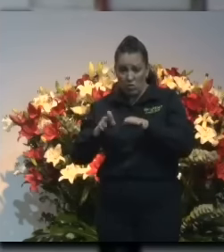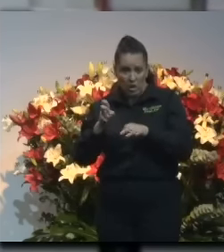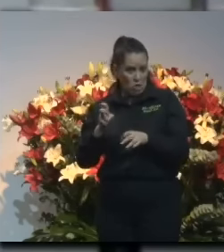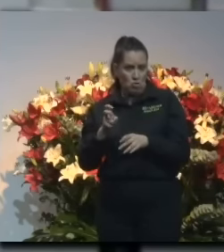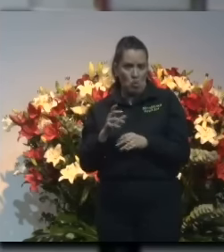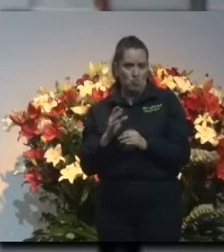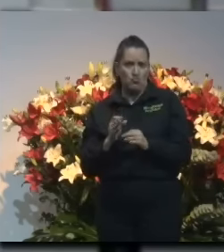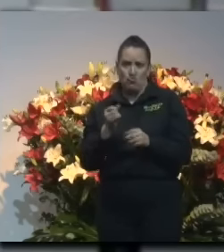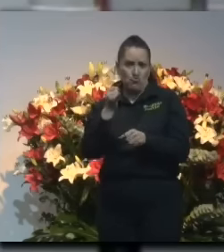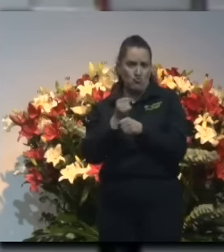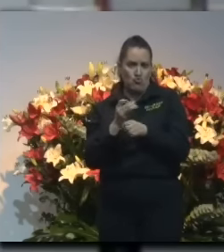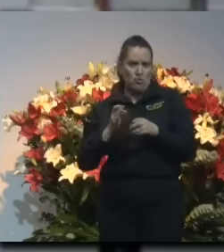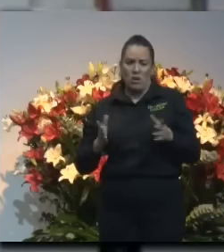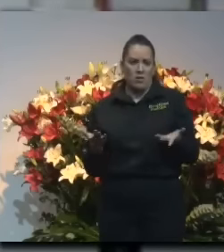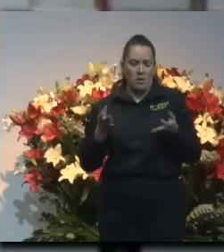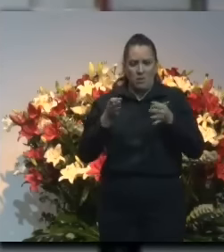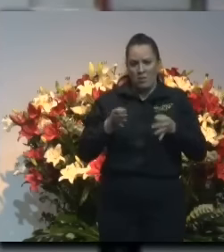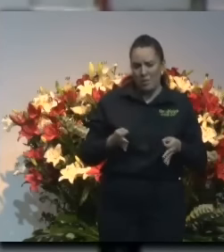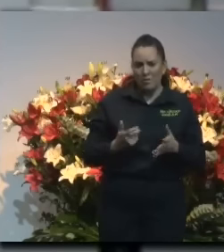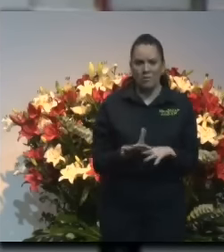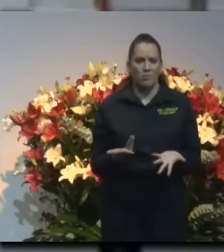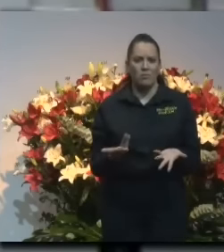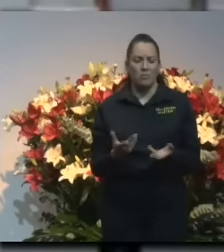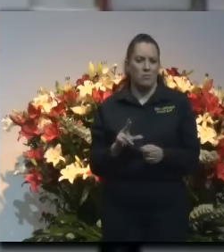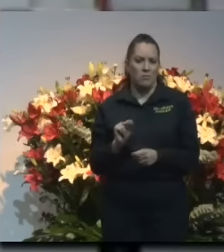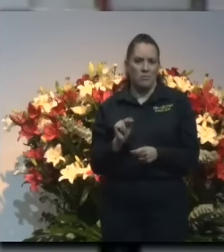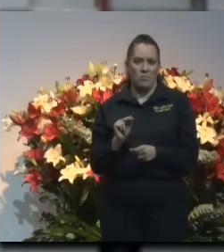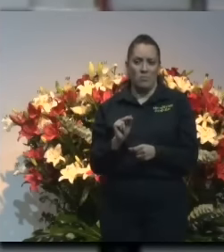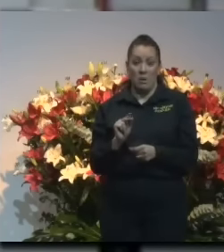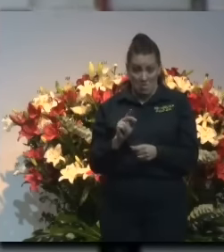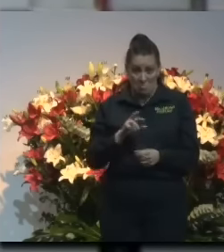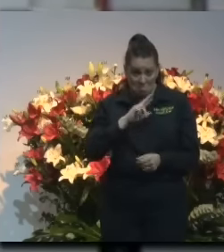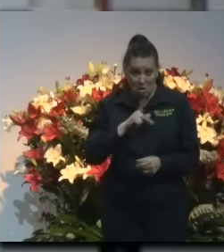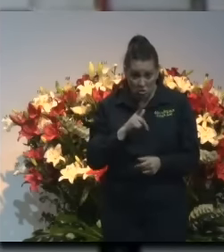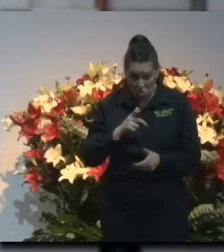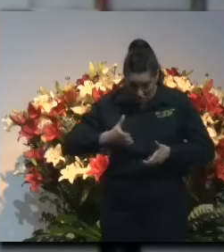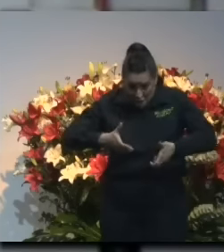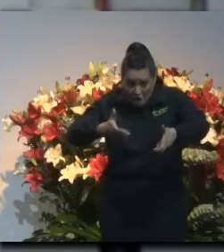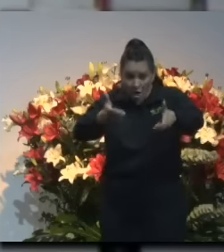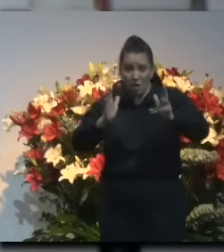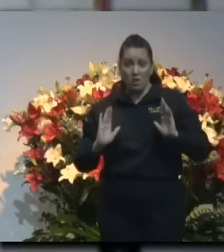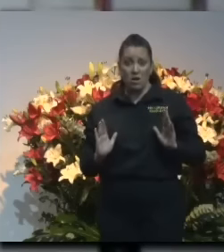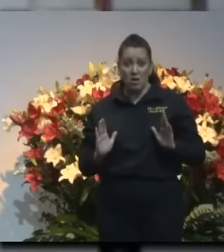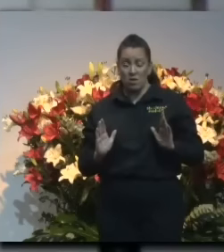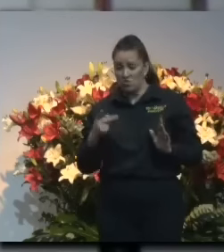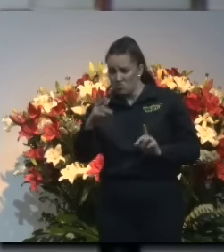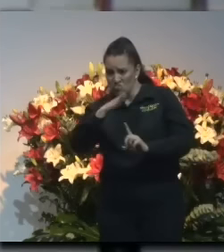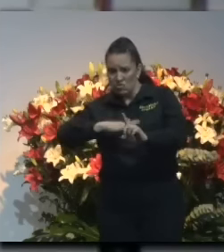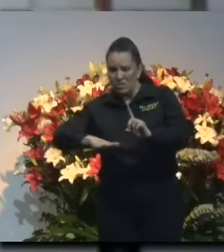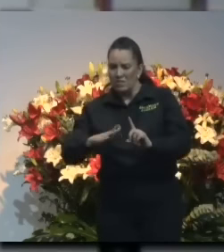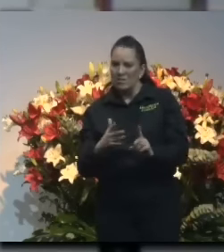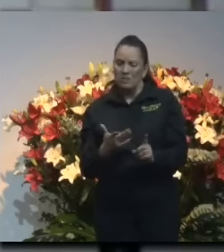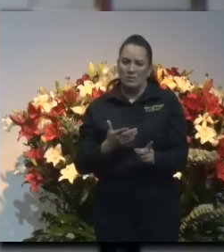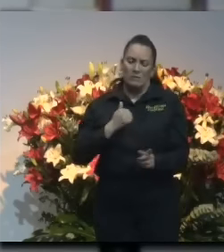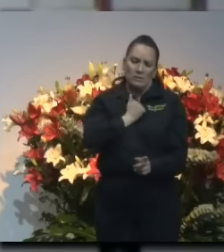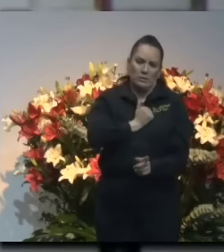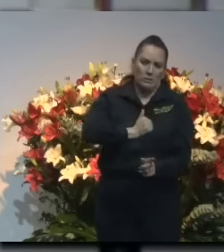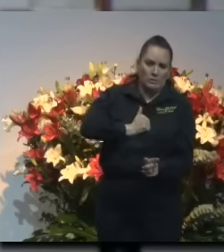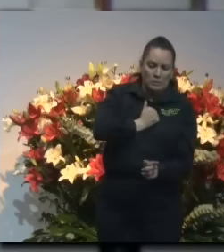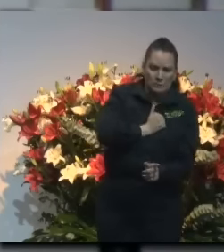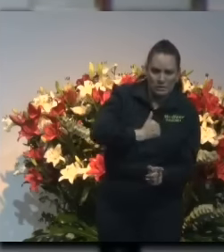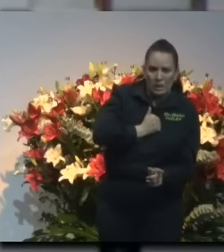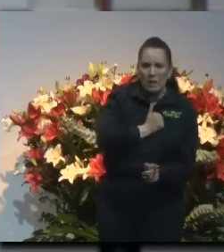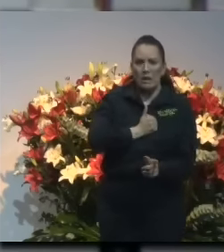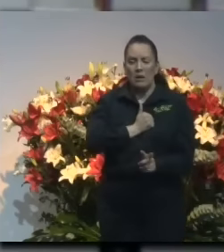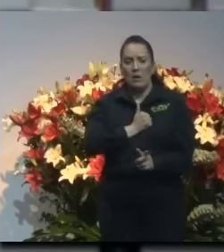indigno es que estén en la calle, que estén en condiciones realmente lamentables, que mueran quemados